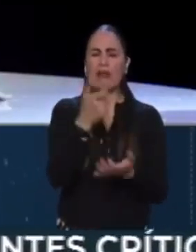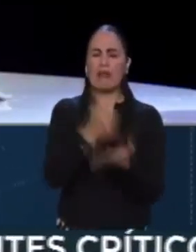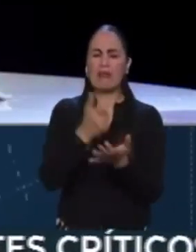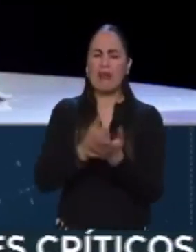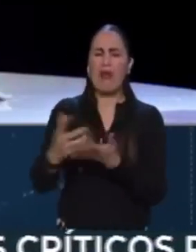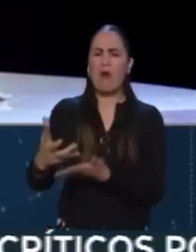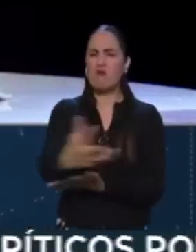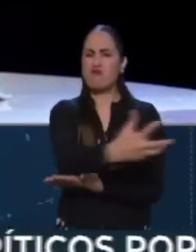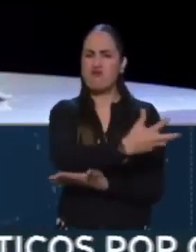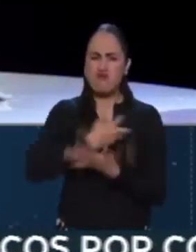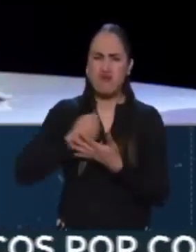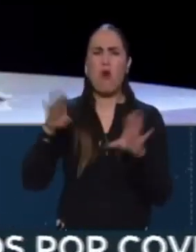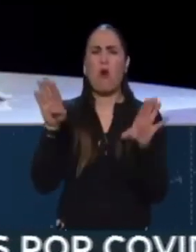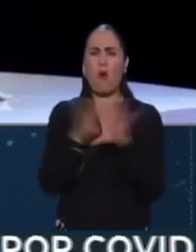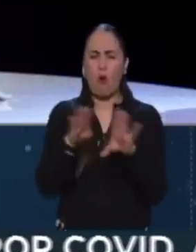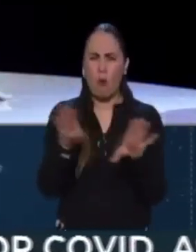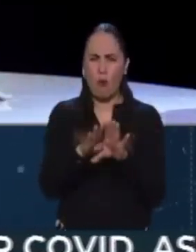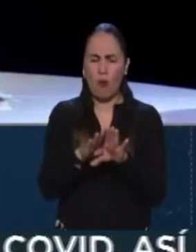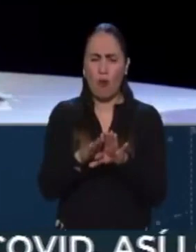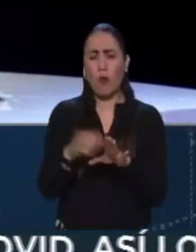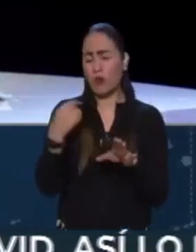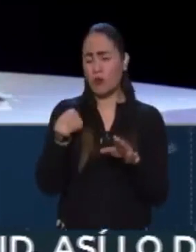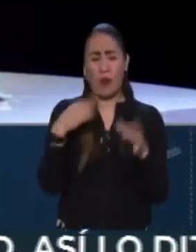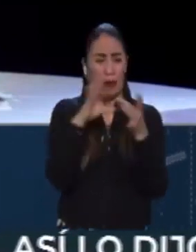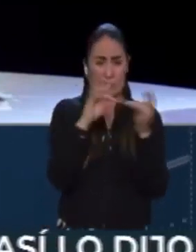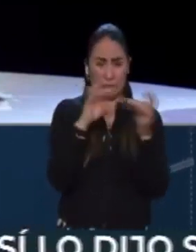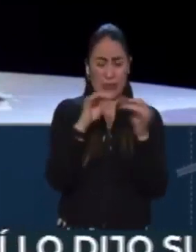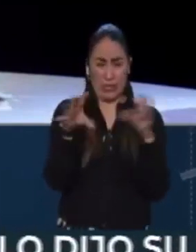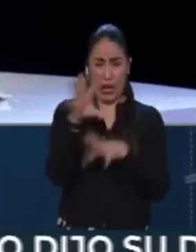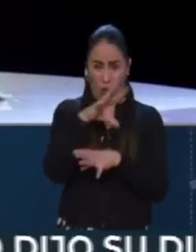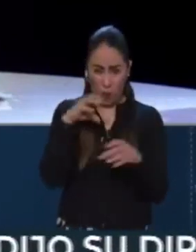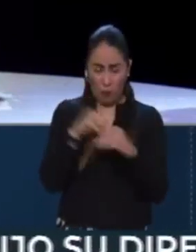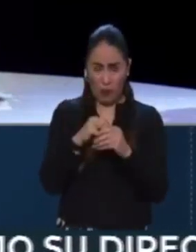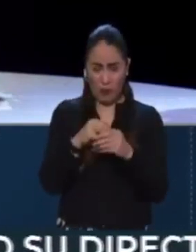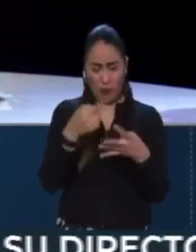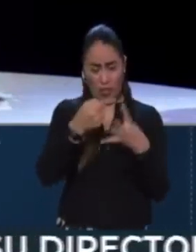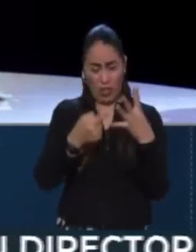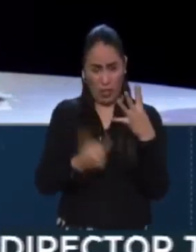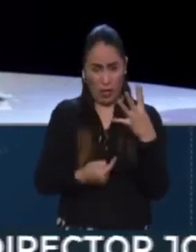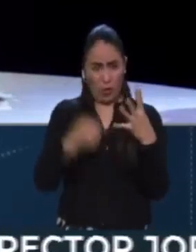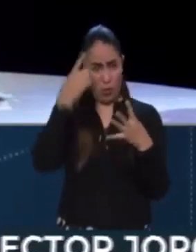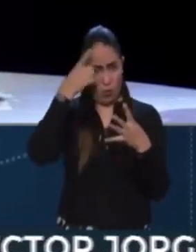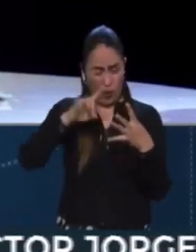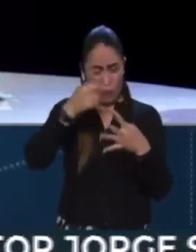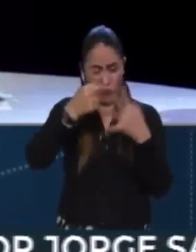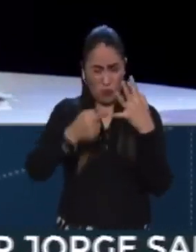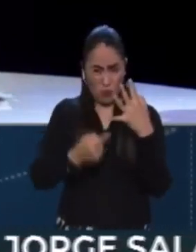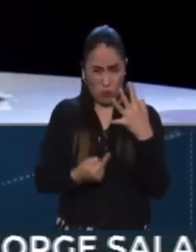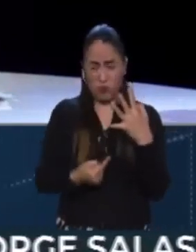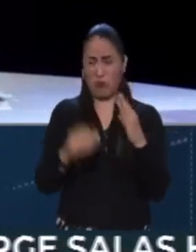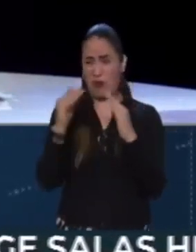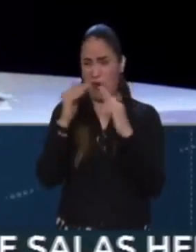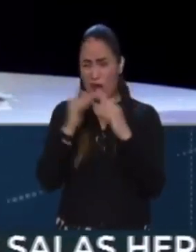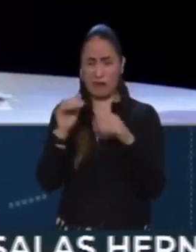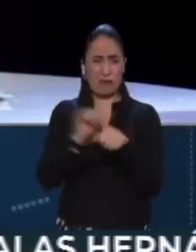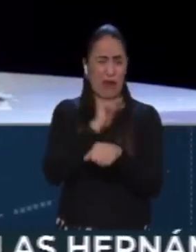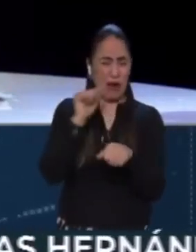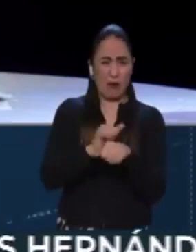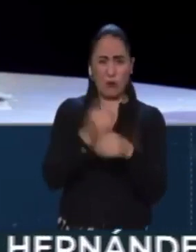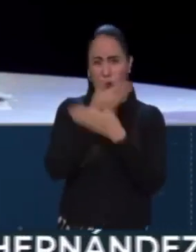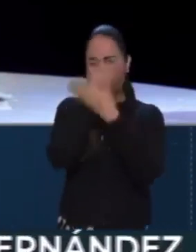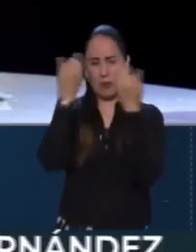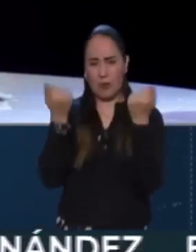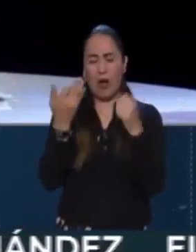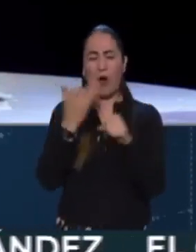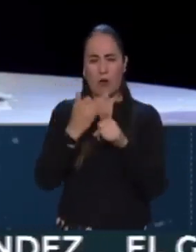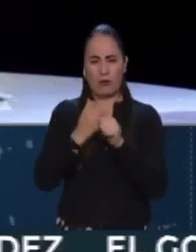o aquí sería explicable por todo lo que estoy comentando, de este líder sindical, porque hay denuncias